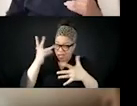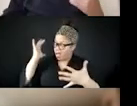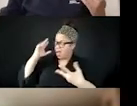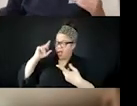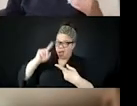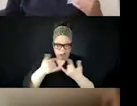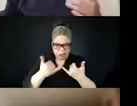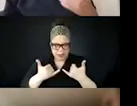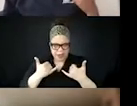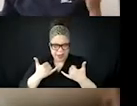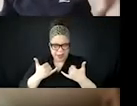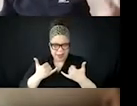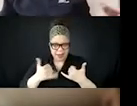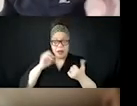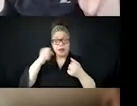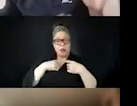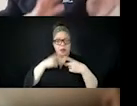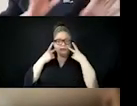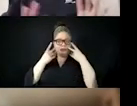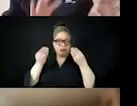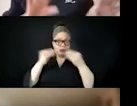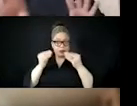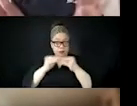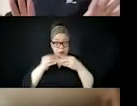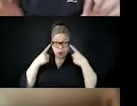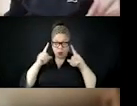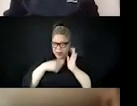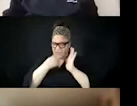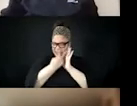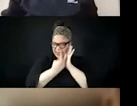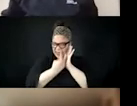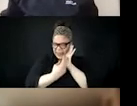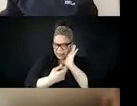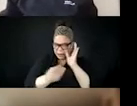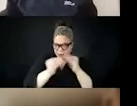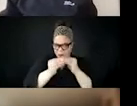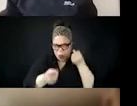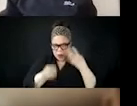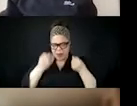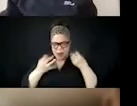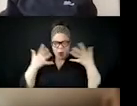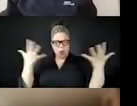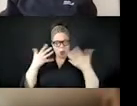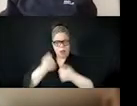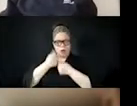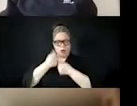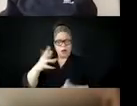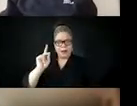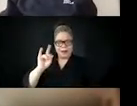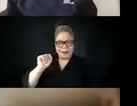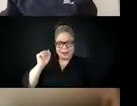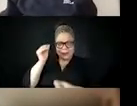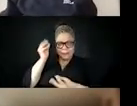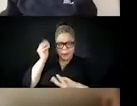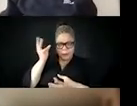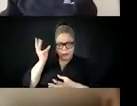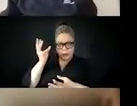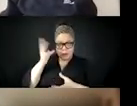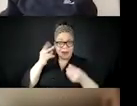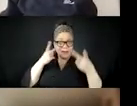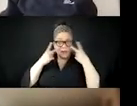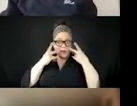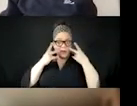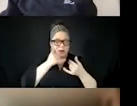territorio al entrar más a fondo a lo que es la desinformación y información errónea